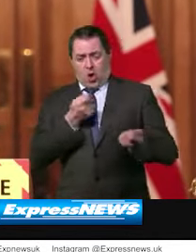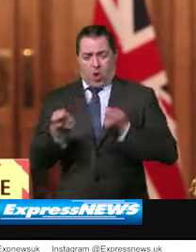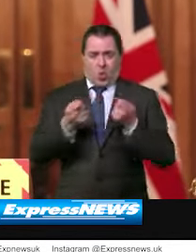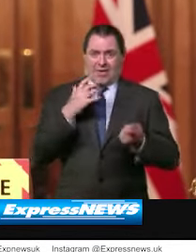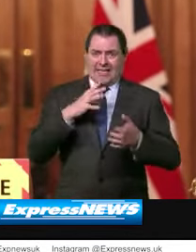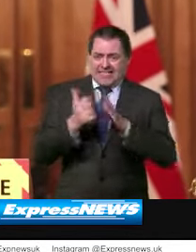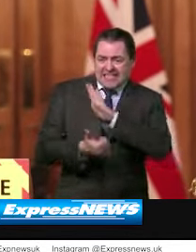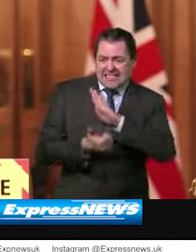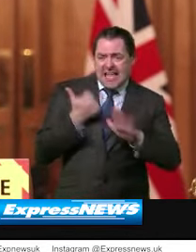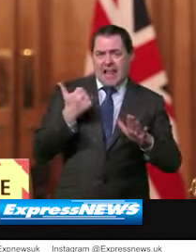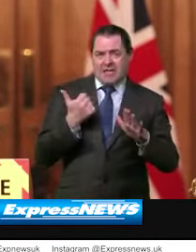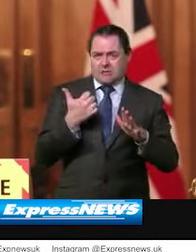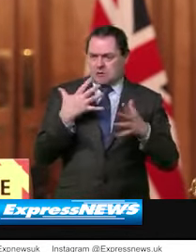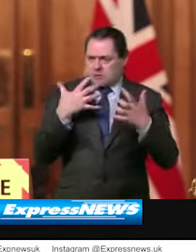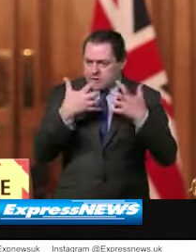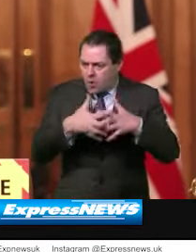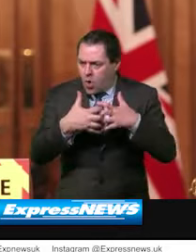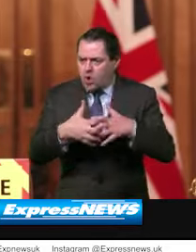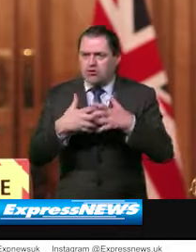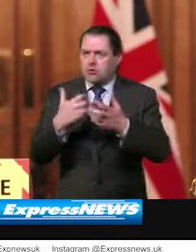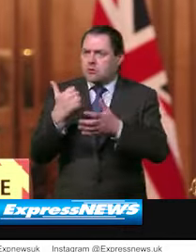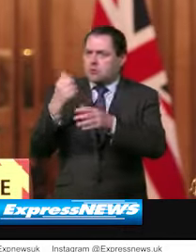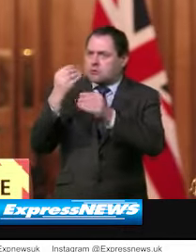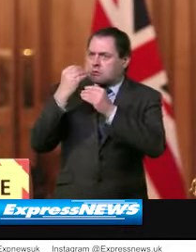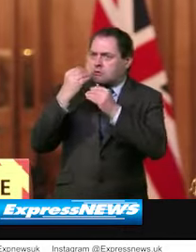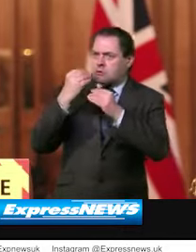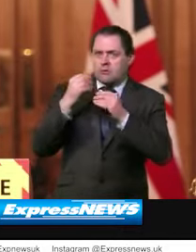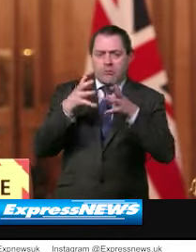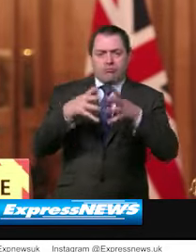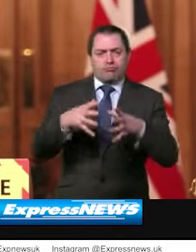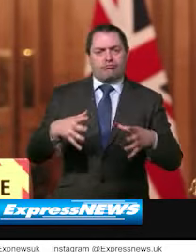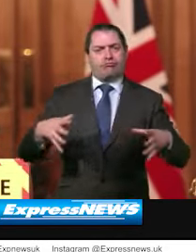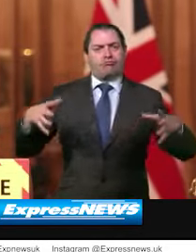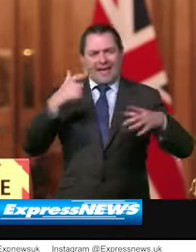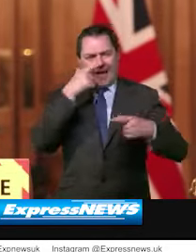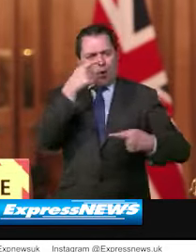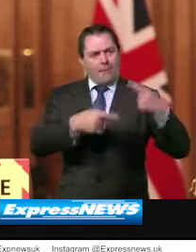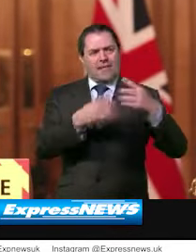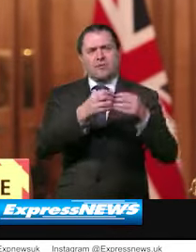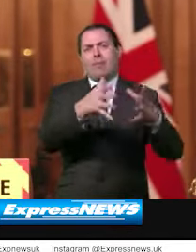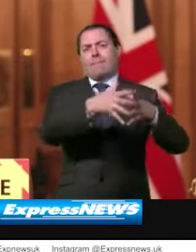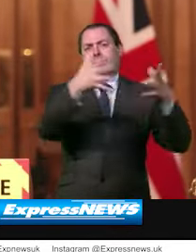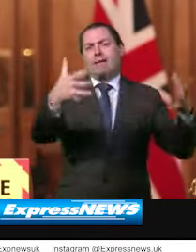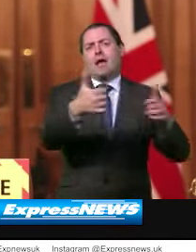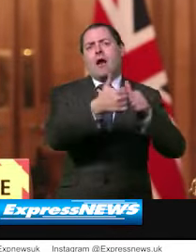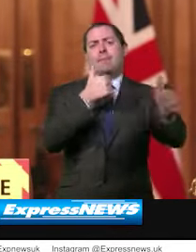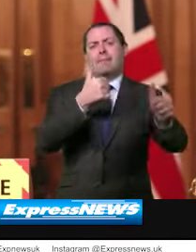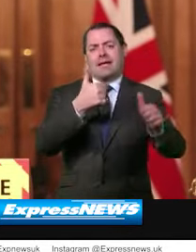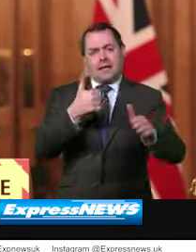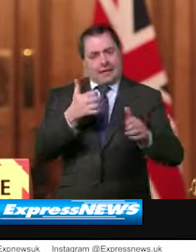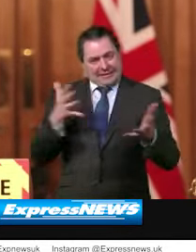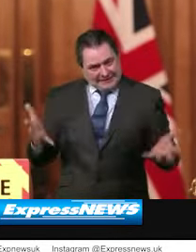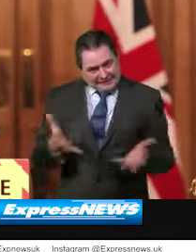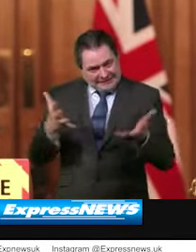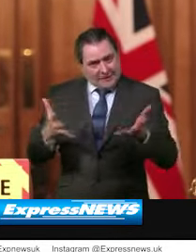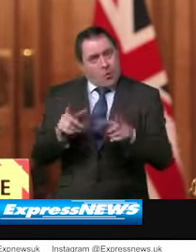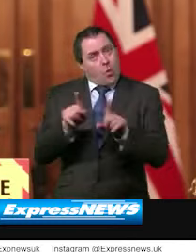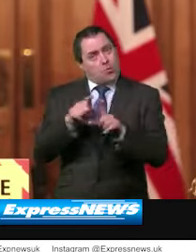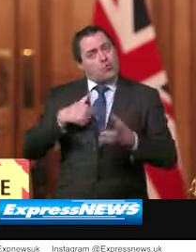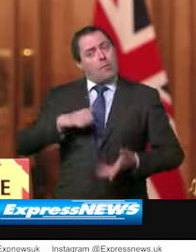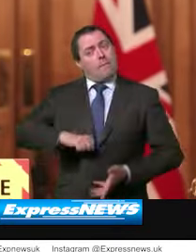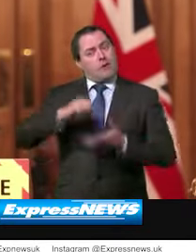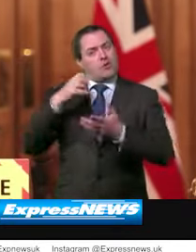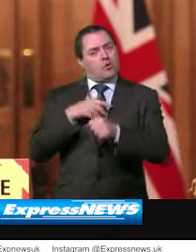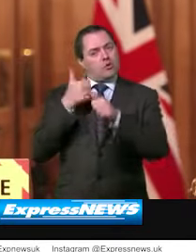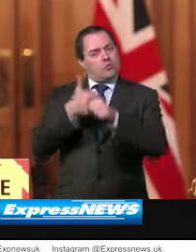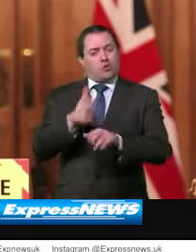tecnología que necesitan para competir con empresas más grandes y convertirse en las empresas de alto crecimiento del futuro y este presupuesto está